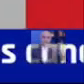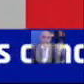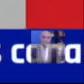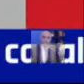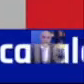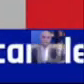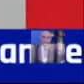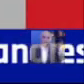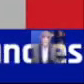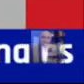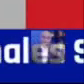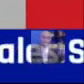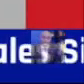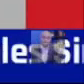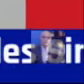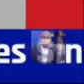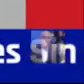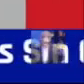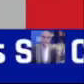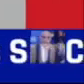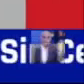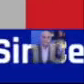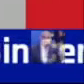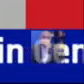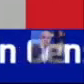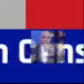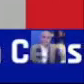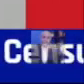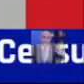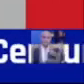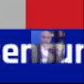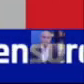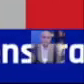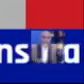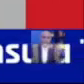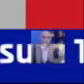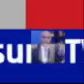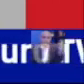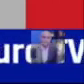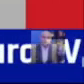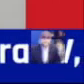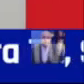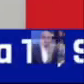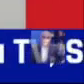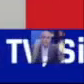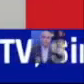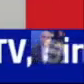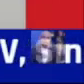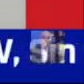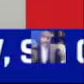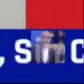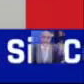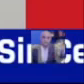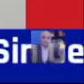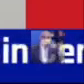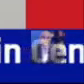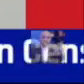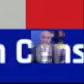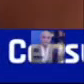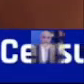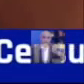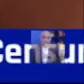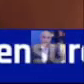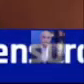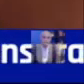muy bien. Me parece, mi querido Vicente, que este informe de gobierno, como bien apuntas y